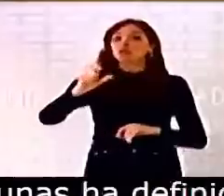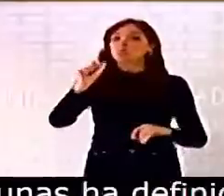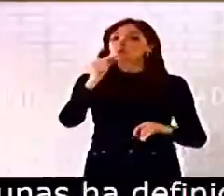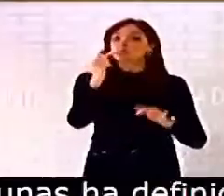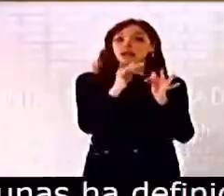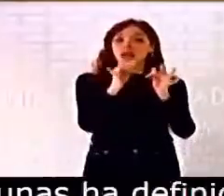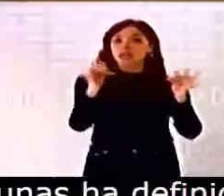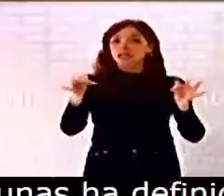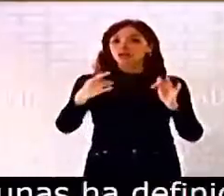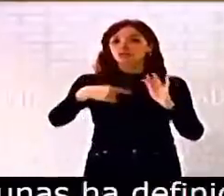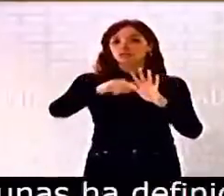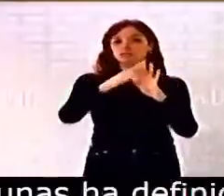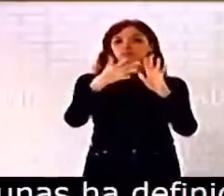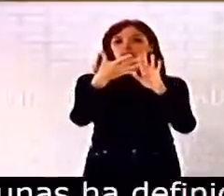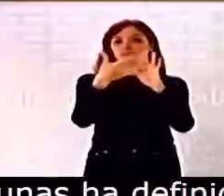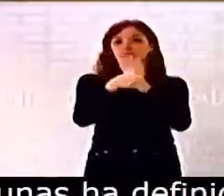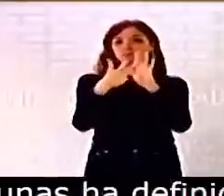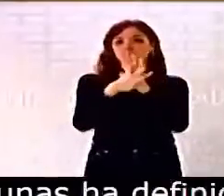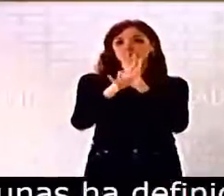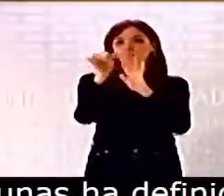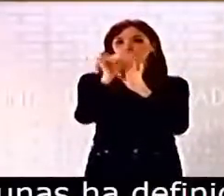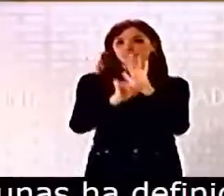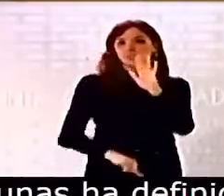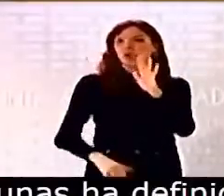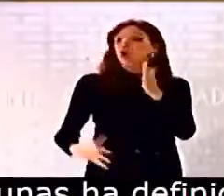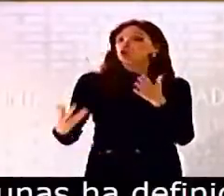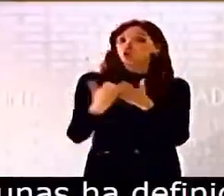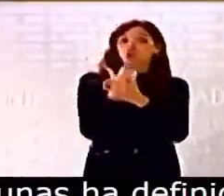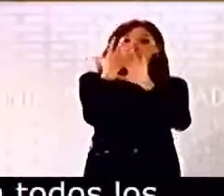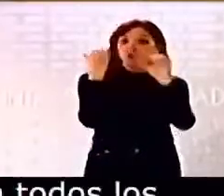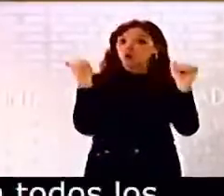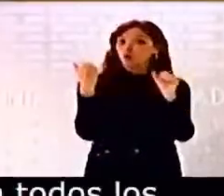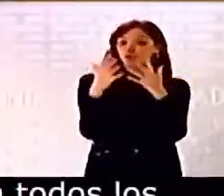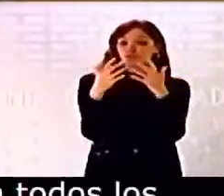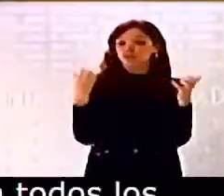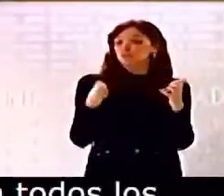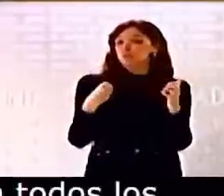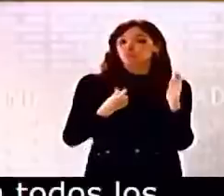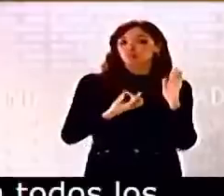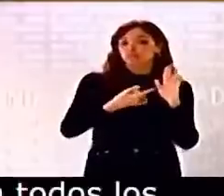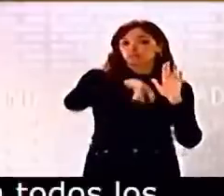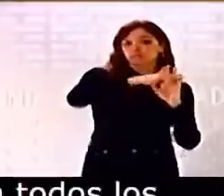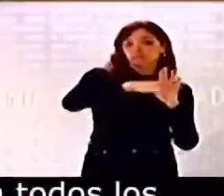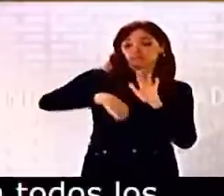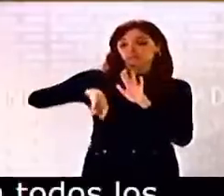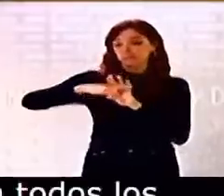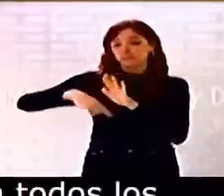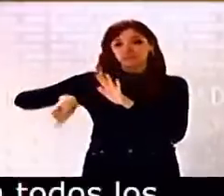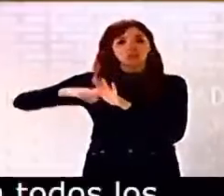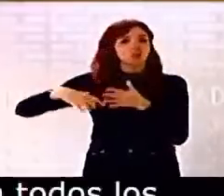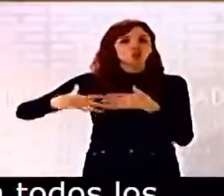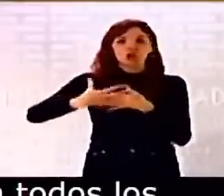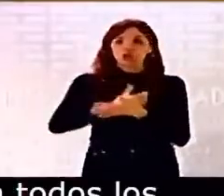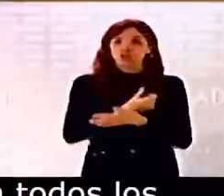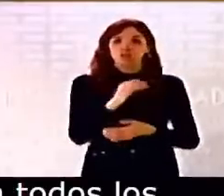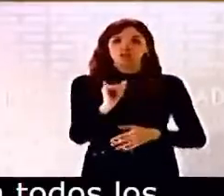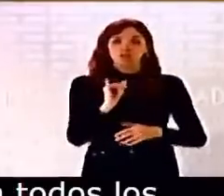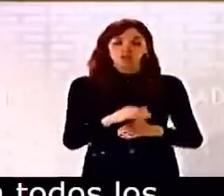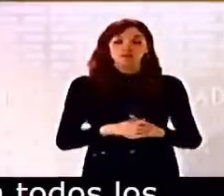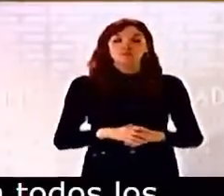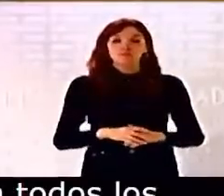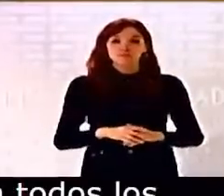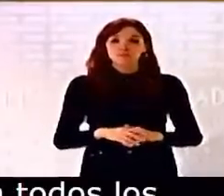lo recogen todos los protocolos que nosotros hemos publicado. Todos. Los recogen todos.